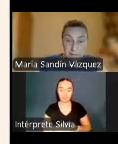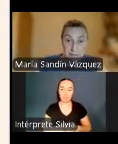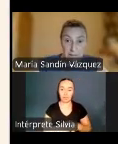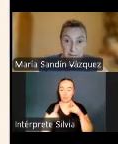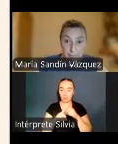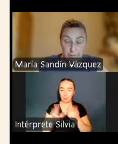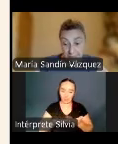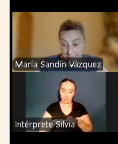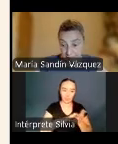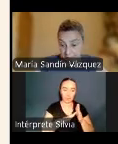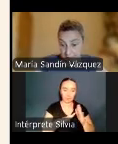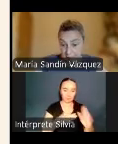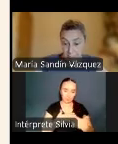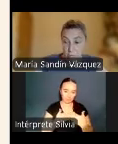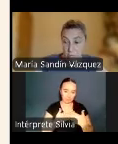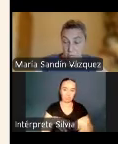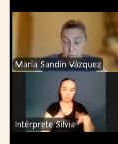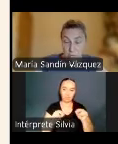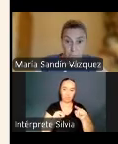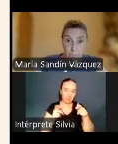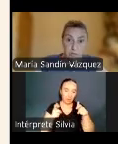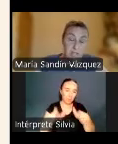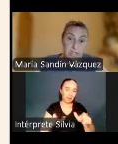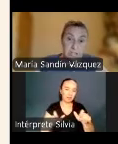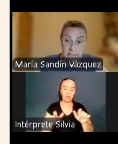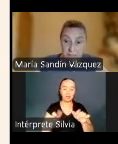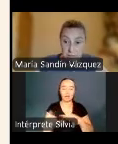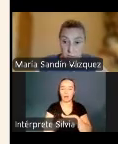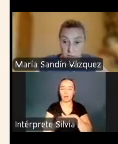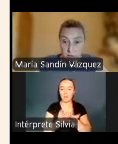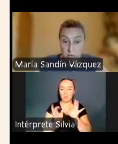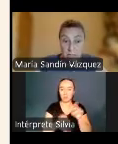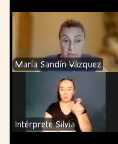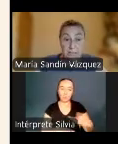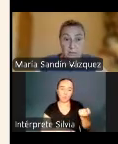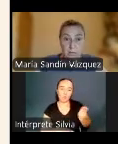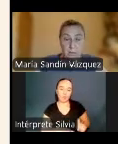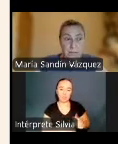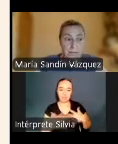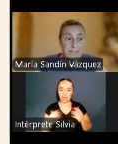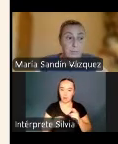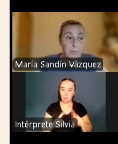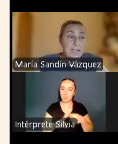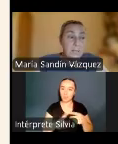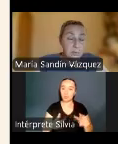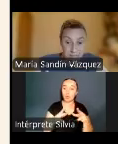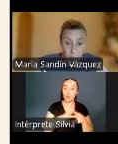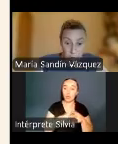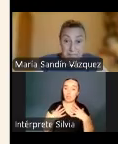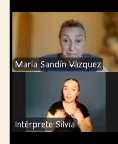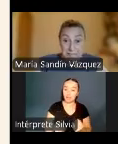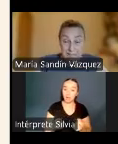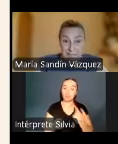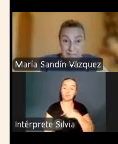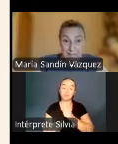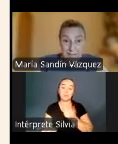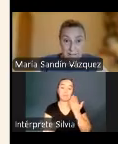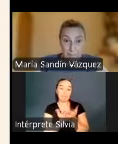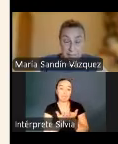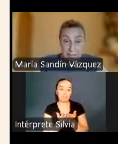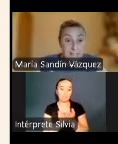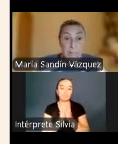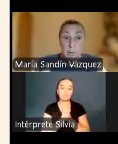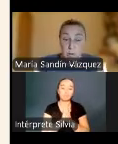poco en esta parte de que tratábamos con profesionales sanitarios y sociosanitarios, les pedíamos que cuáles